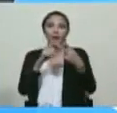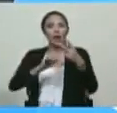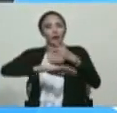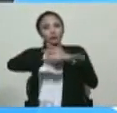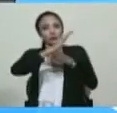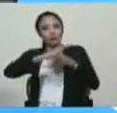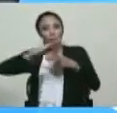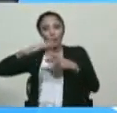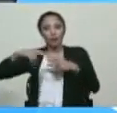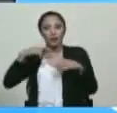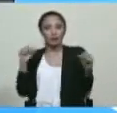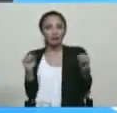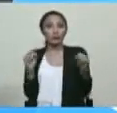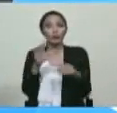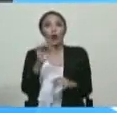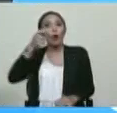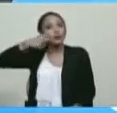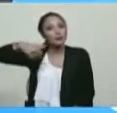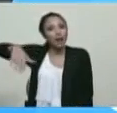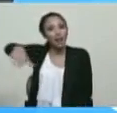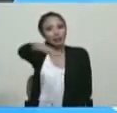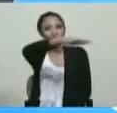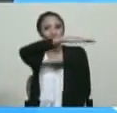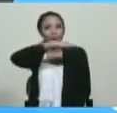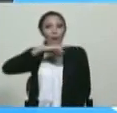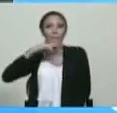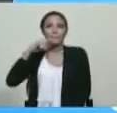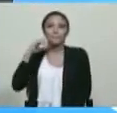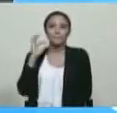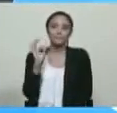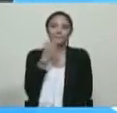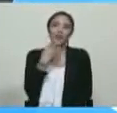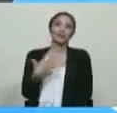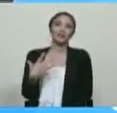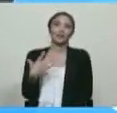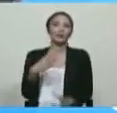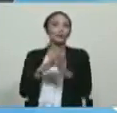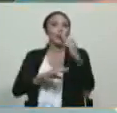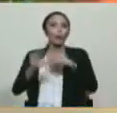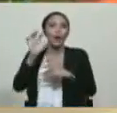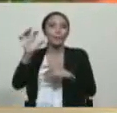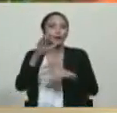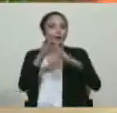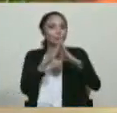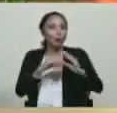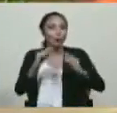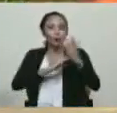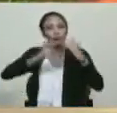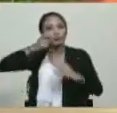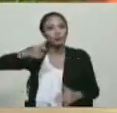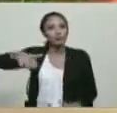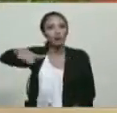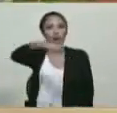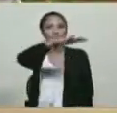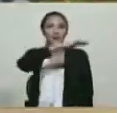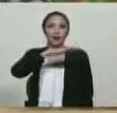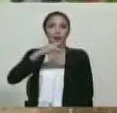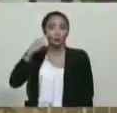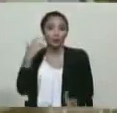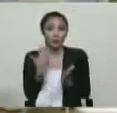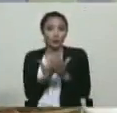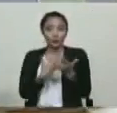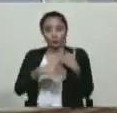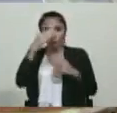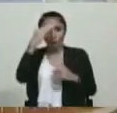médanos, cuando vemos los llanos profundos que hay en nuestro país, en toda la región central y en nuestros llanos, sabemos que allí está